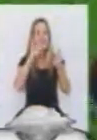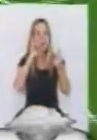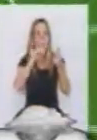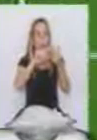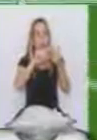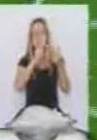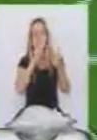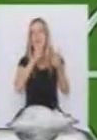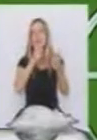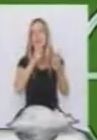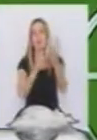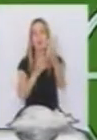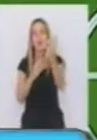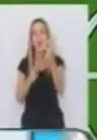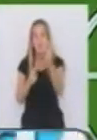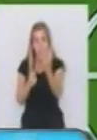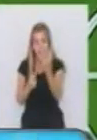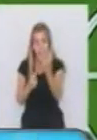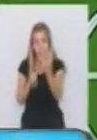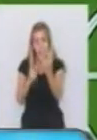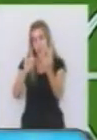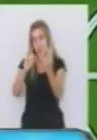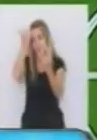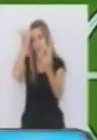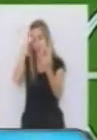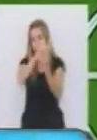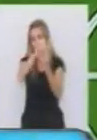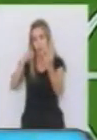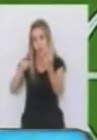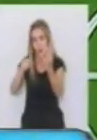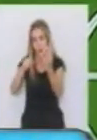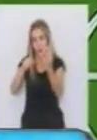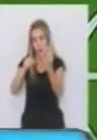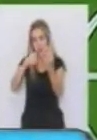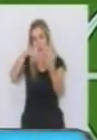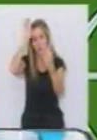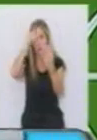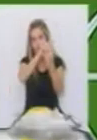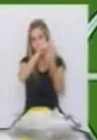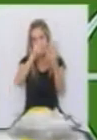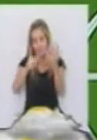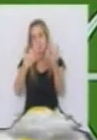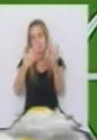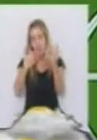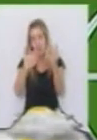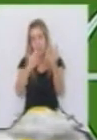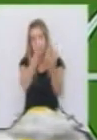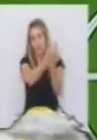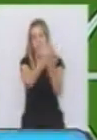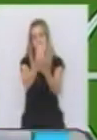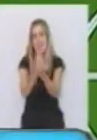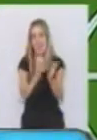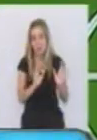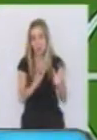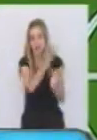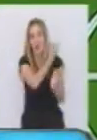Bernie, Domínguez, vos, Insaurralde, son los que tienen más chances de ser precandidatos a gobernadores y todo lo demás me parece